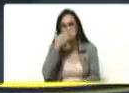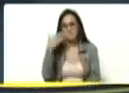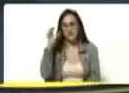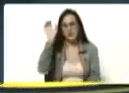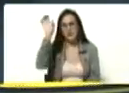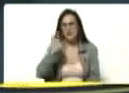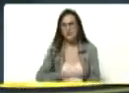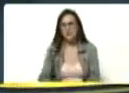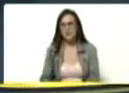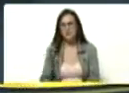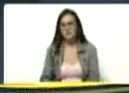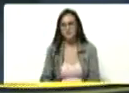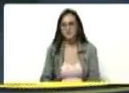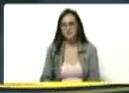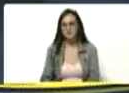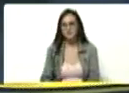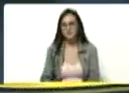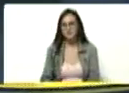Porque los yanquis